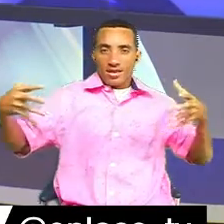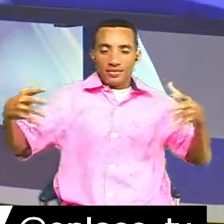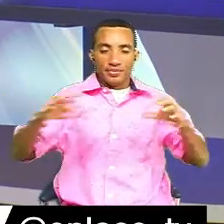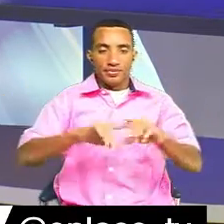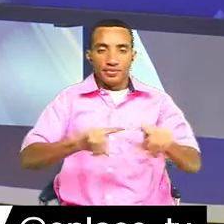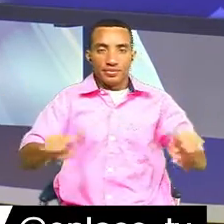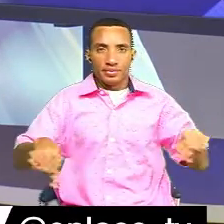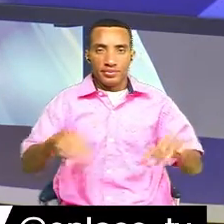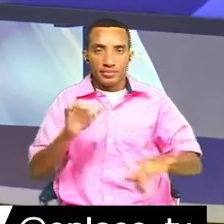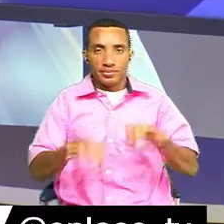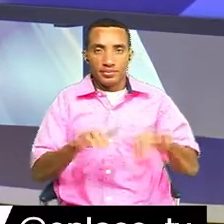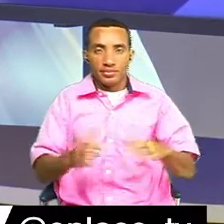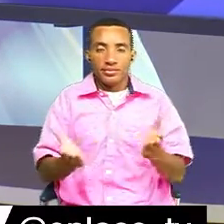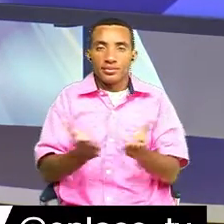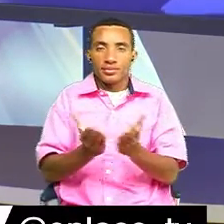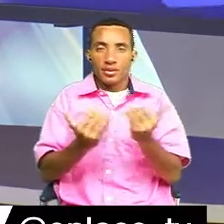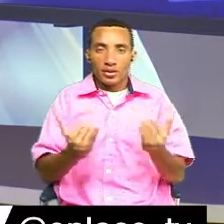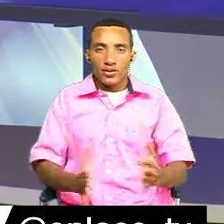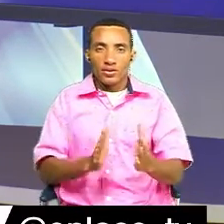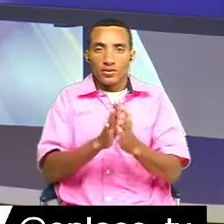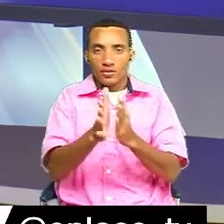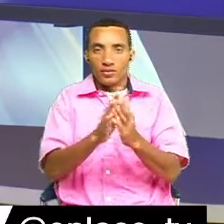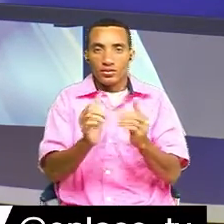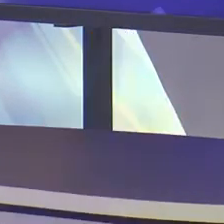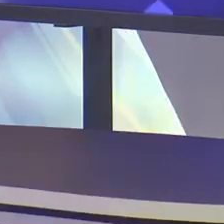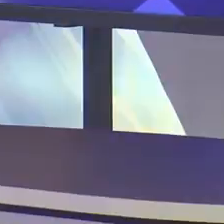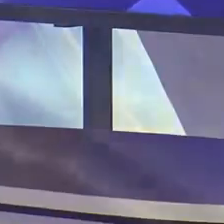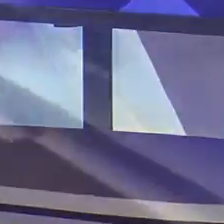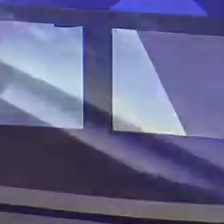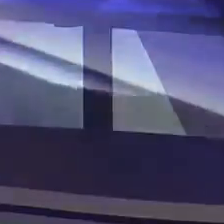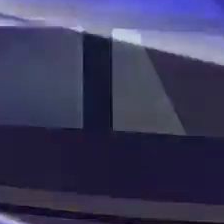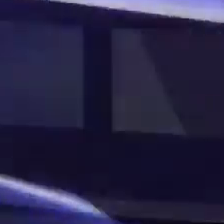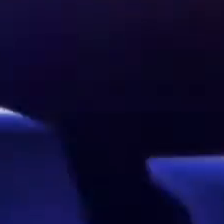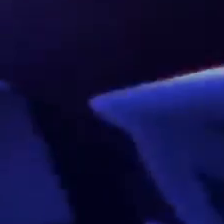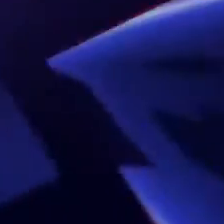de Educación. A continuación, información deportiva en Enlace Noticias.